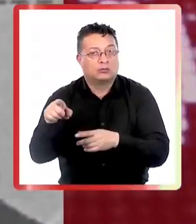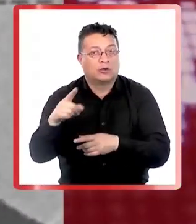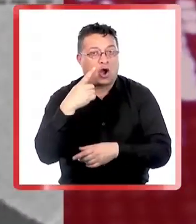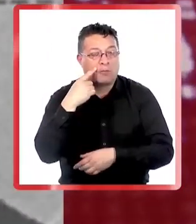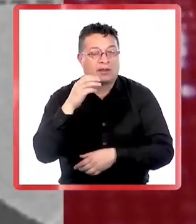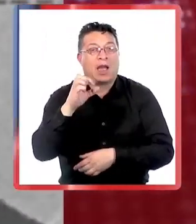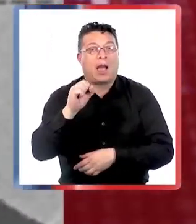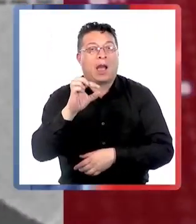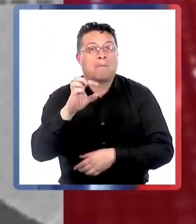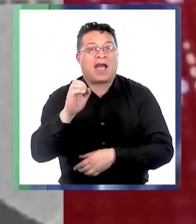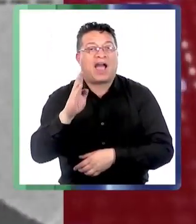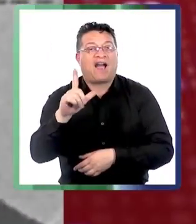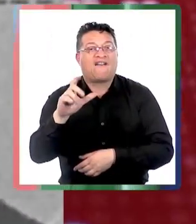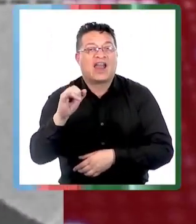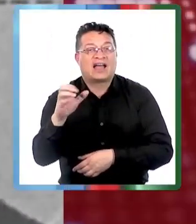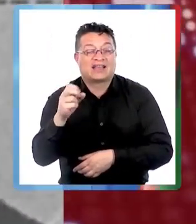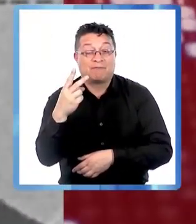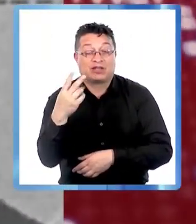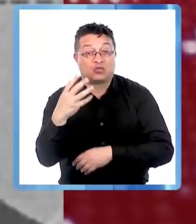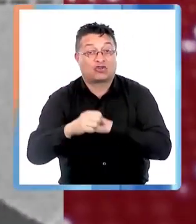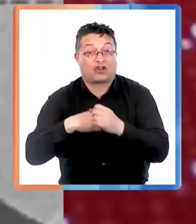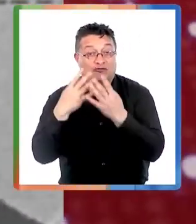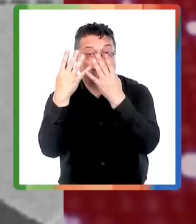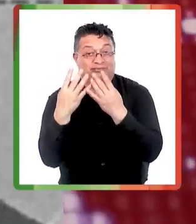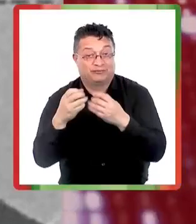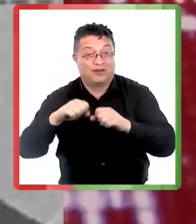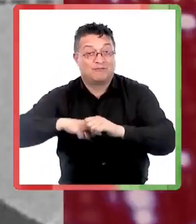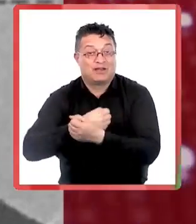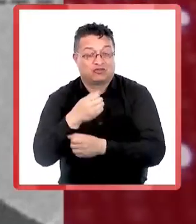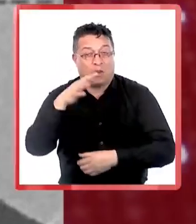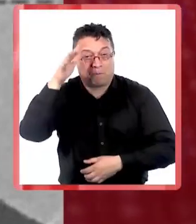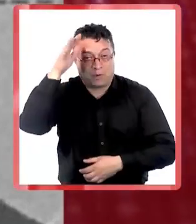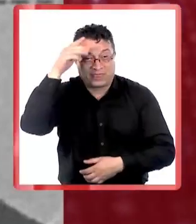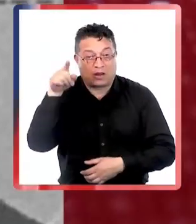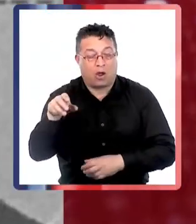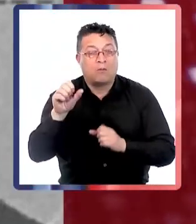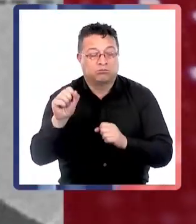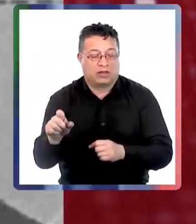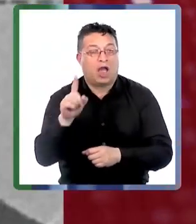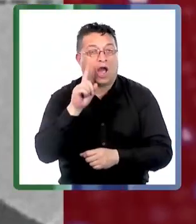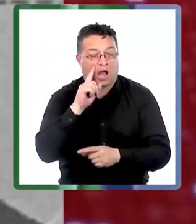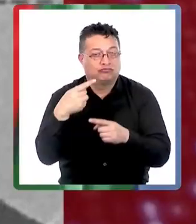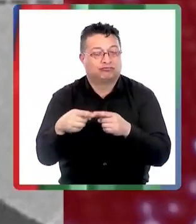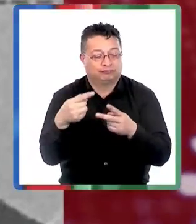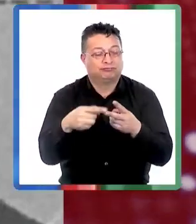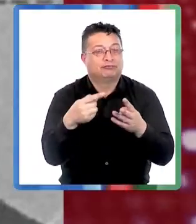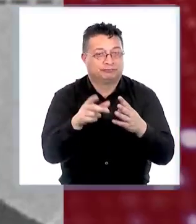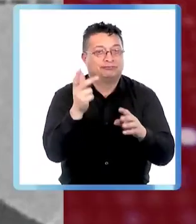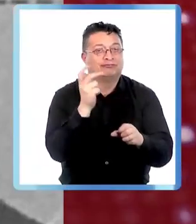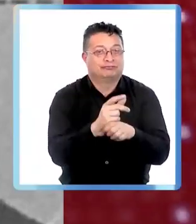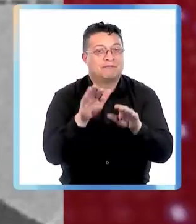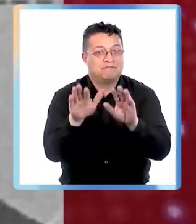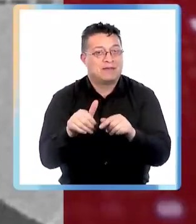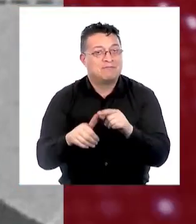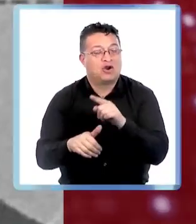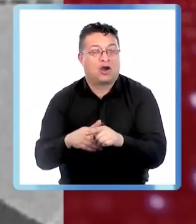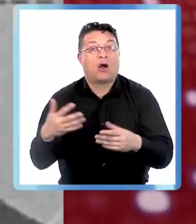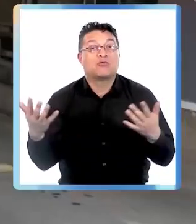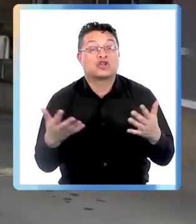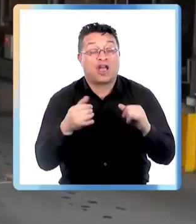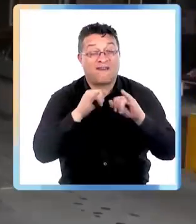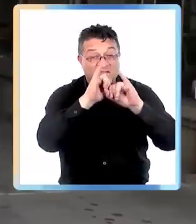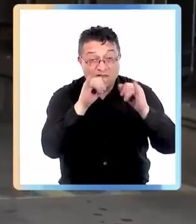banda, liderada por Miguel Ángel Apablaza, de 24 años, interno de la cárcel de Puente Alto, podría estar detrás de varios de estos